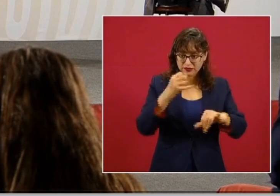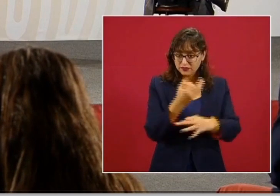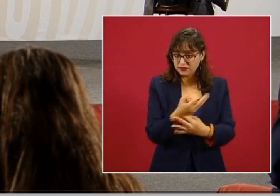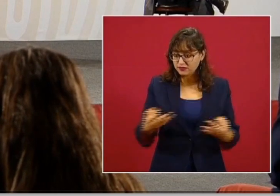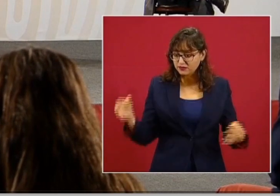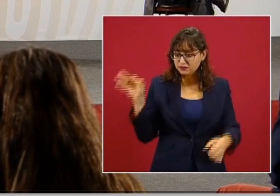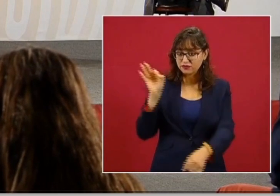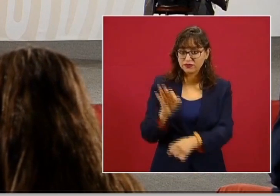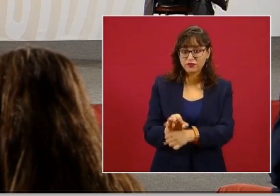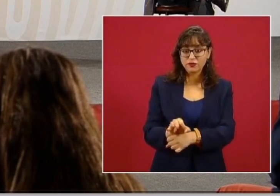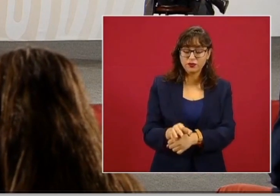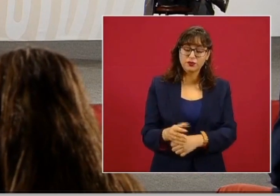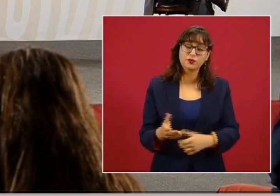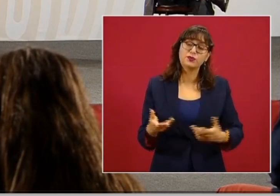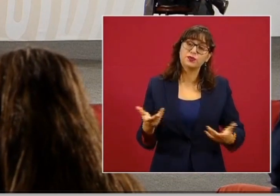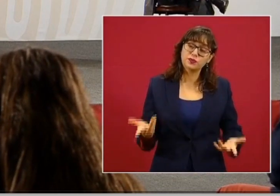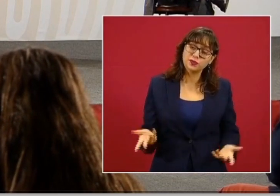¿Cuánto nos dan?